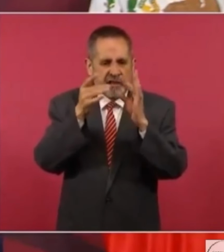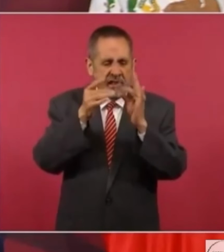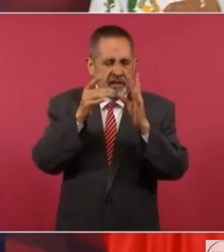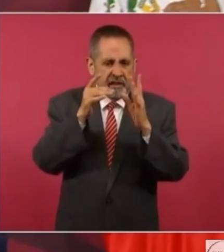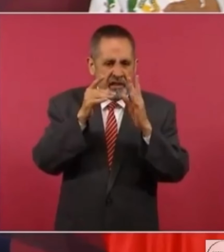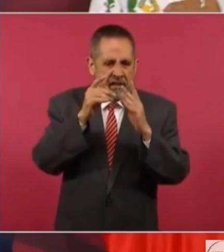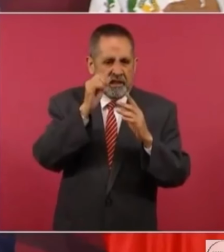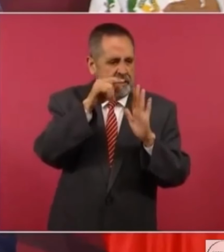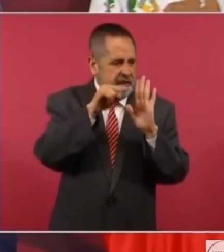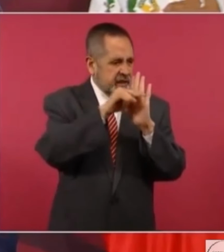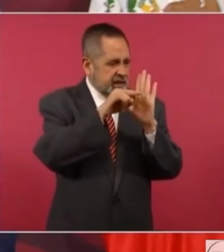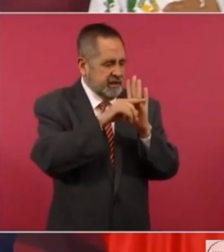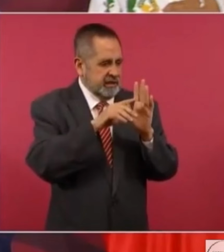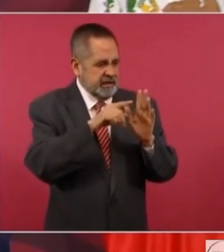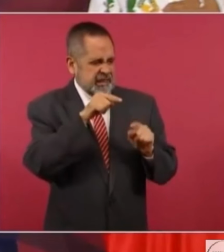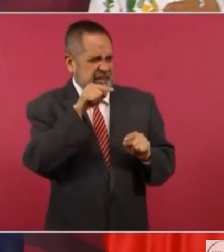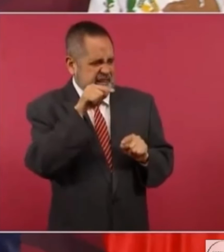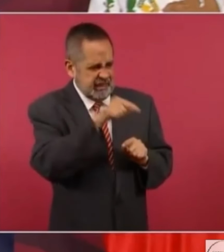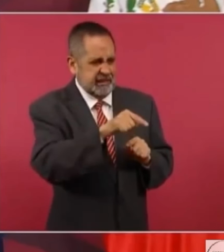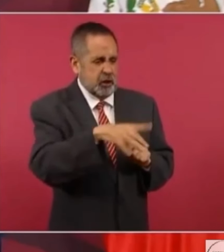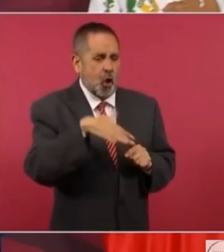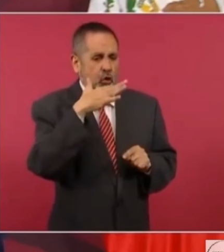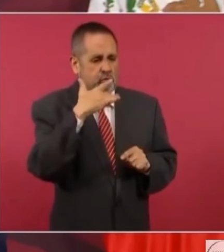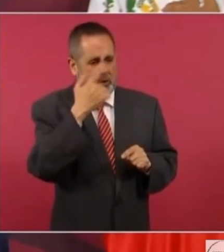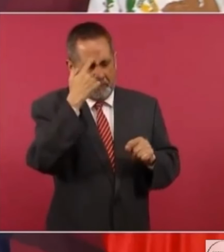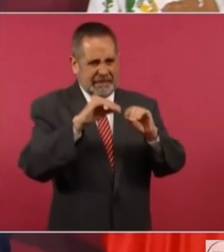estigmatizar la corrupción, así de claro.